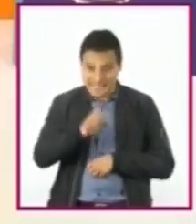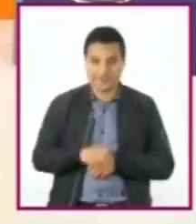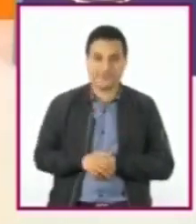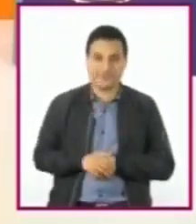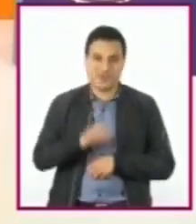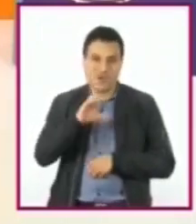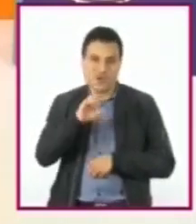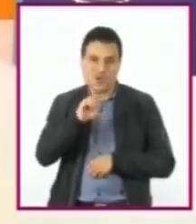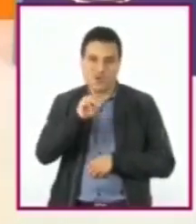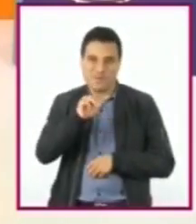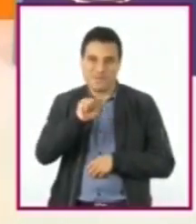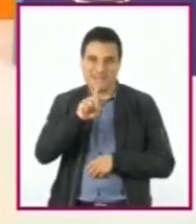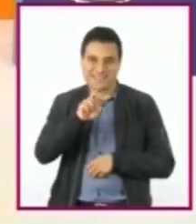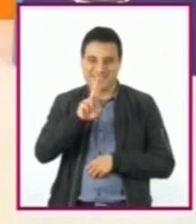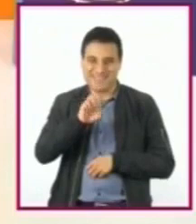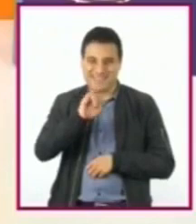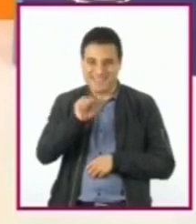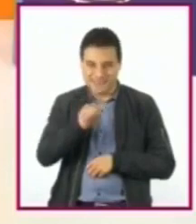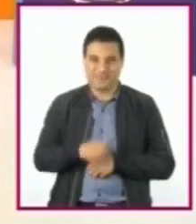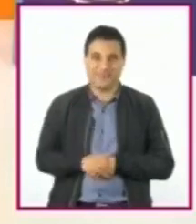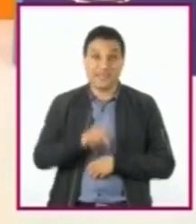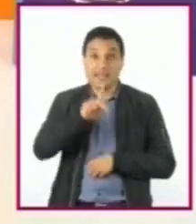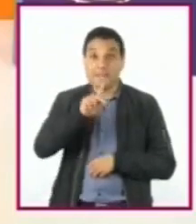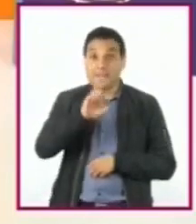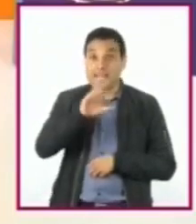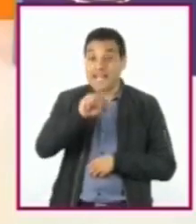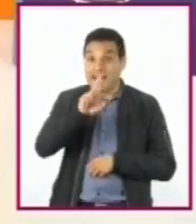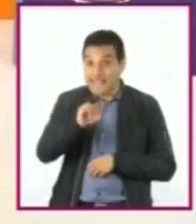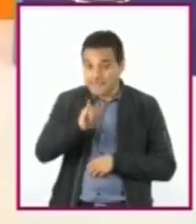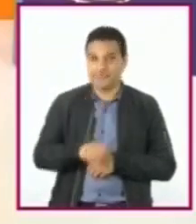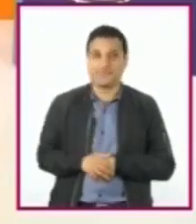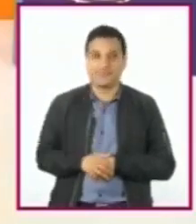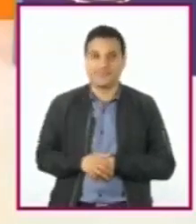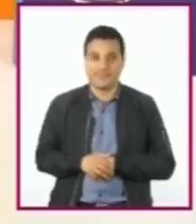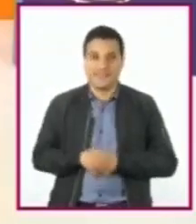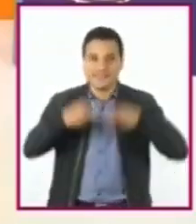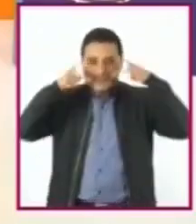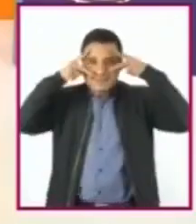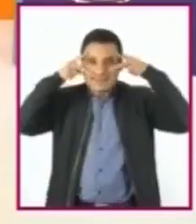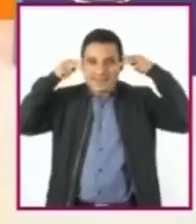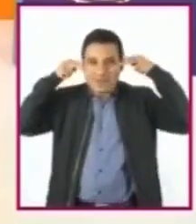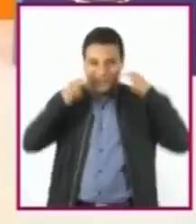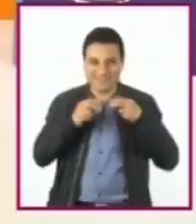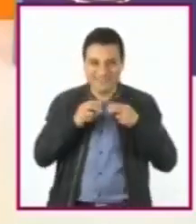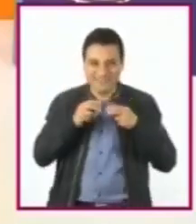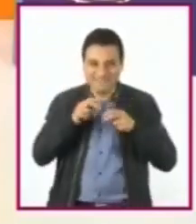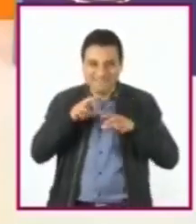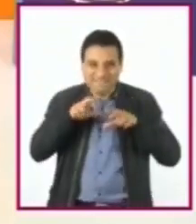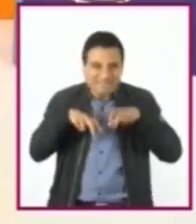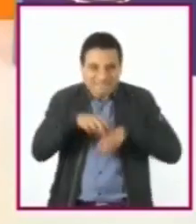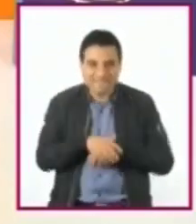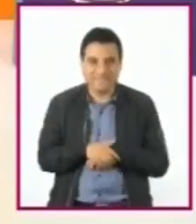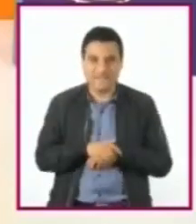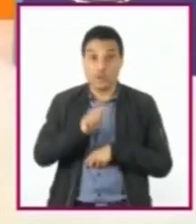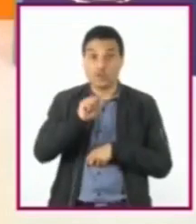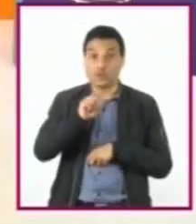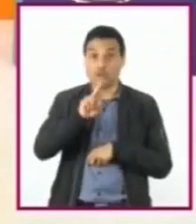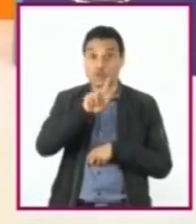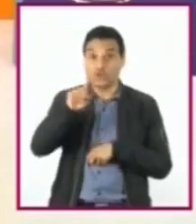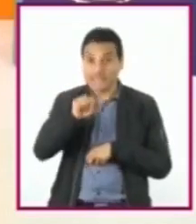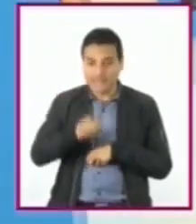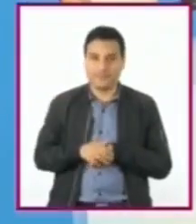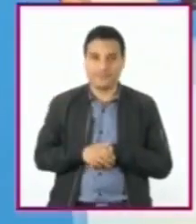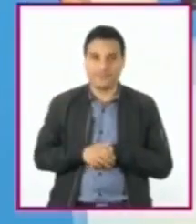comadreja, pecarí de collar, tlacuache, tusa y